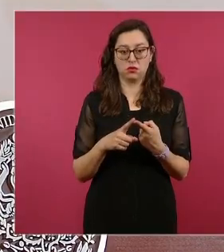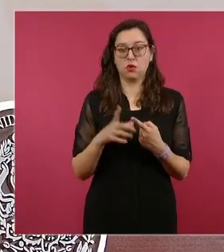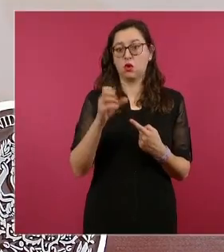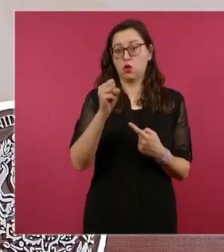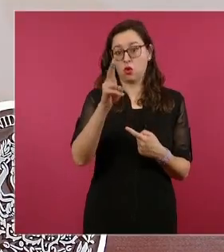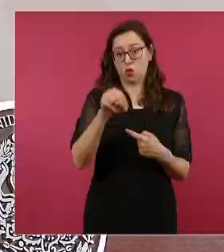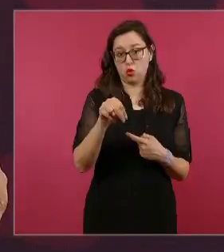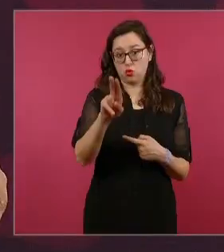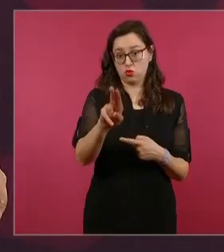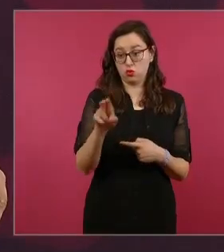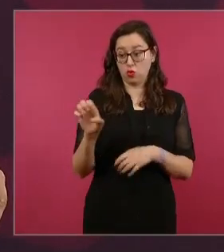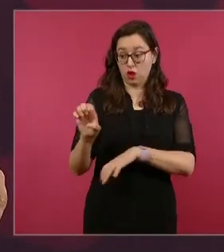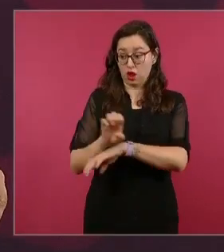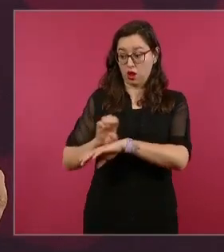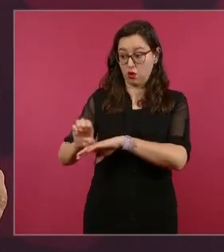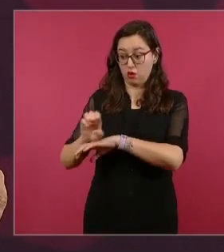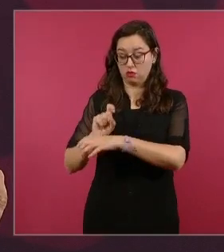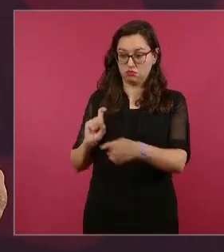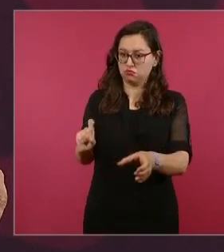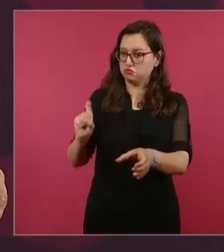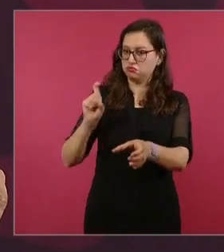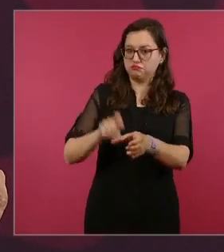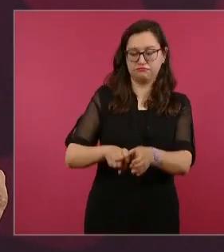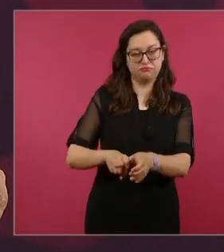de las Naciones Unidas,